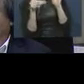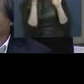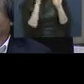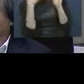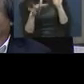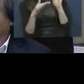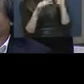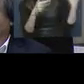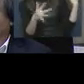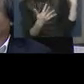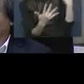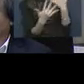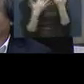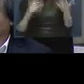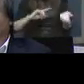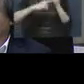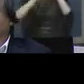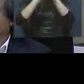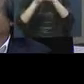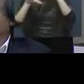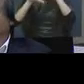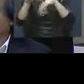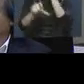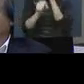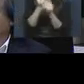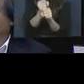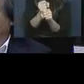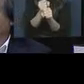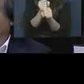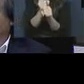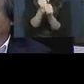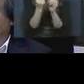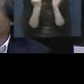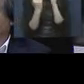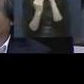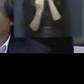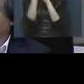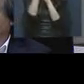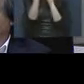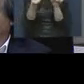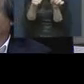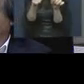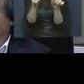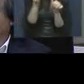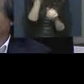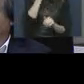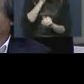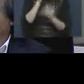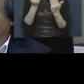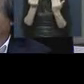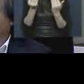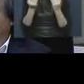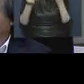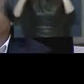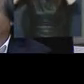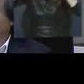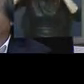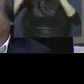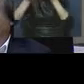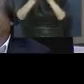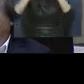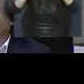en estos 7 años han demostrado que, si bien ha sido un gran adelanto, es necesario abordarlos para poder